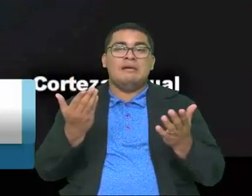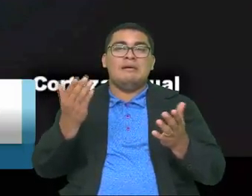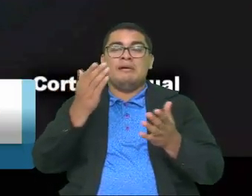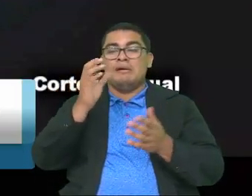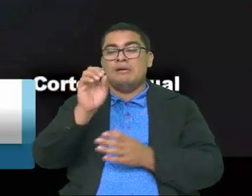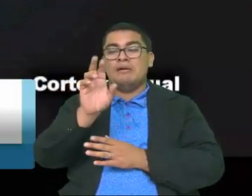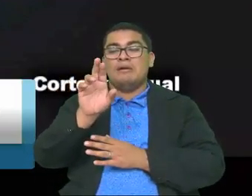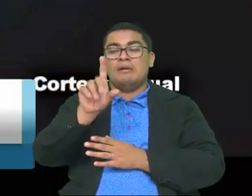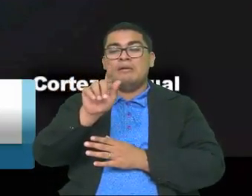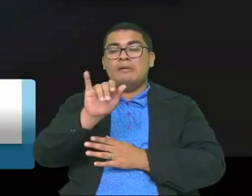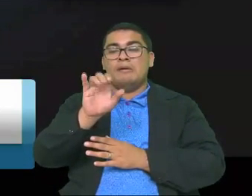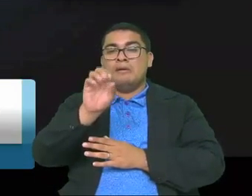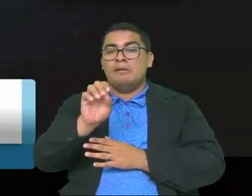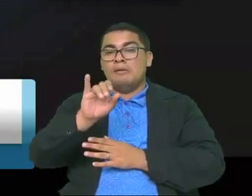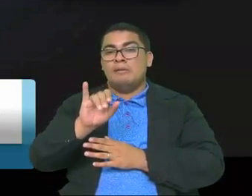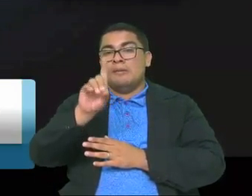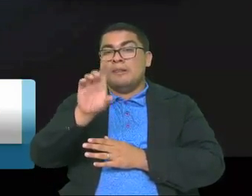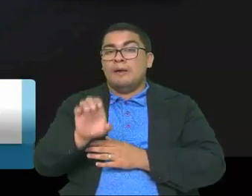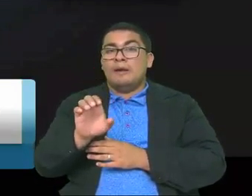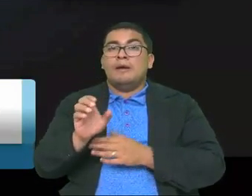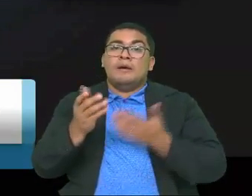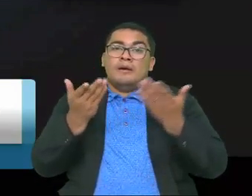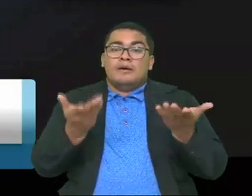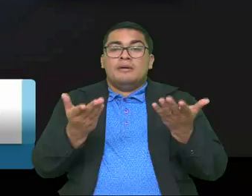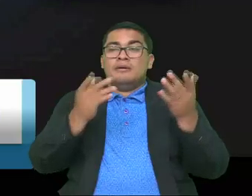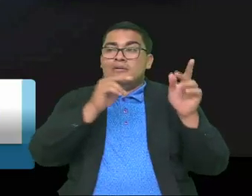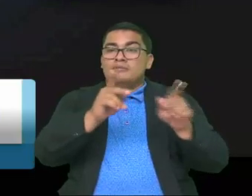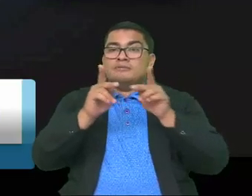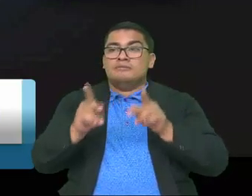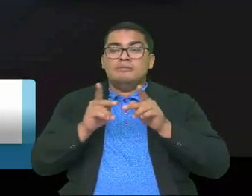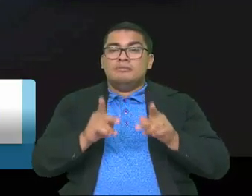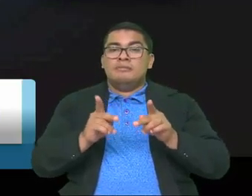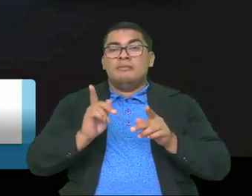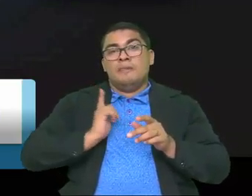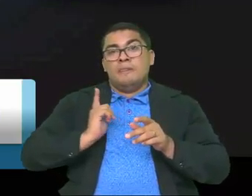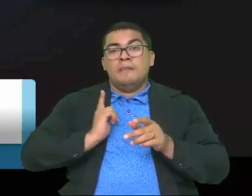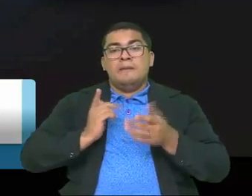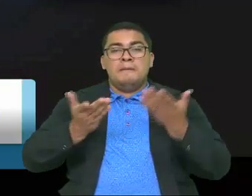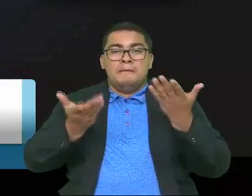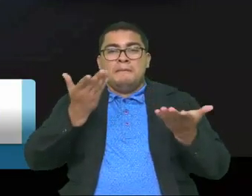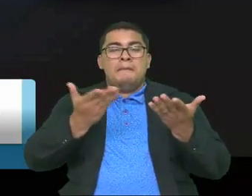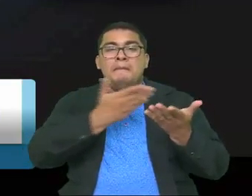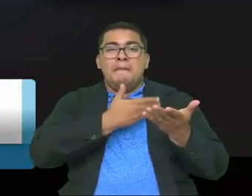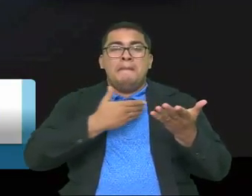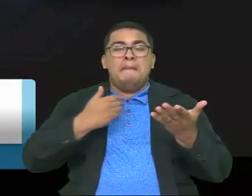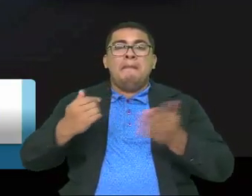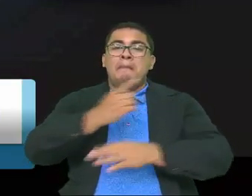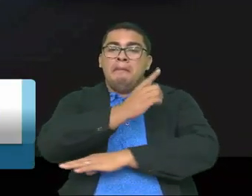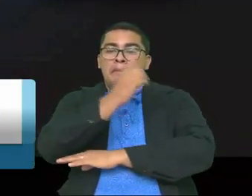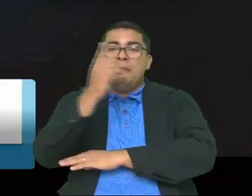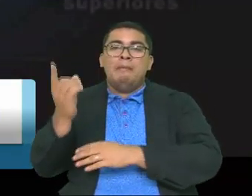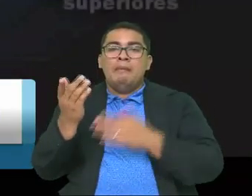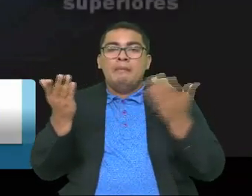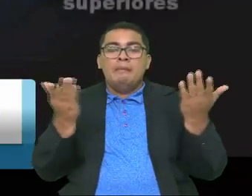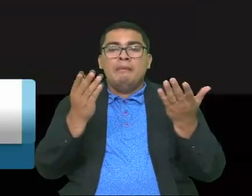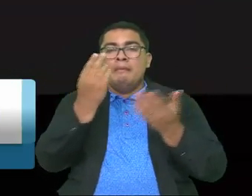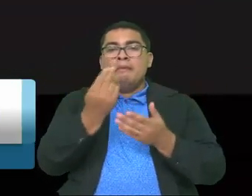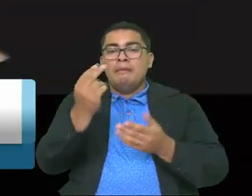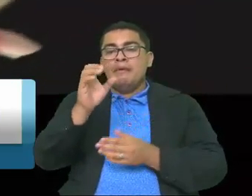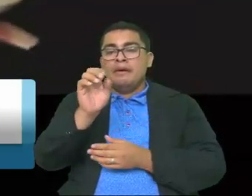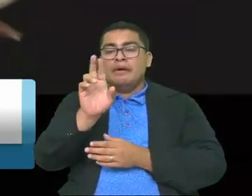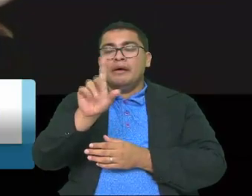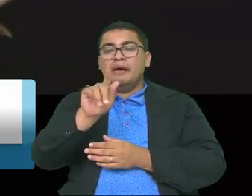paciente. Es decir, si estamos frente a un caso típico donde el paciente generalmente no tiene ninguna otra